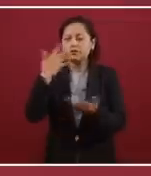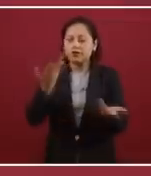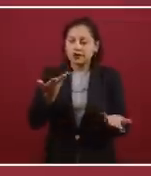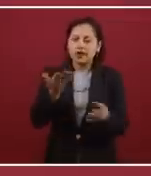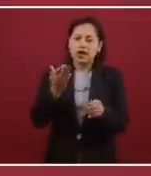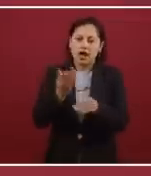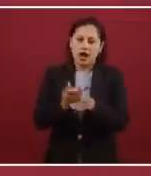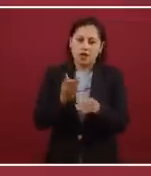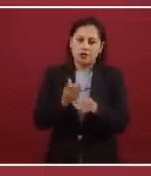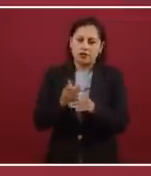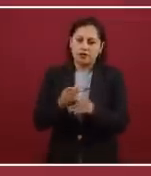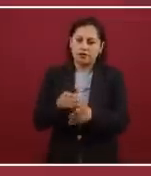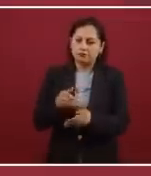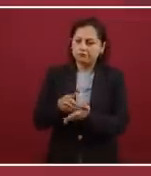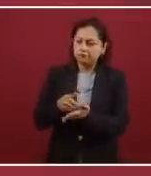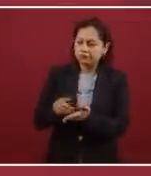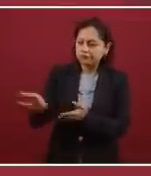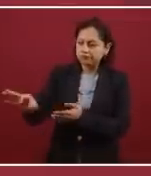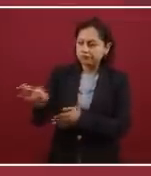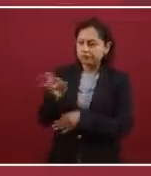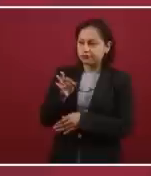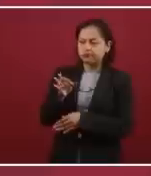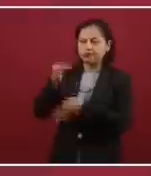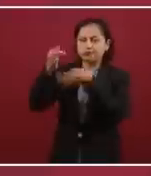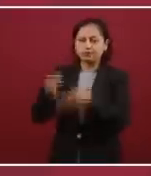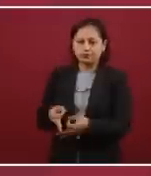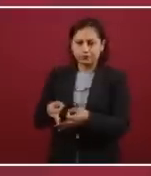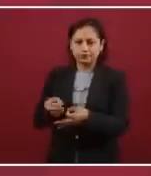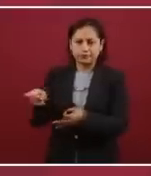Va a haber resultados ahí.